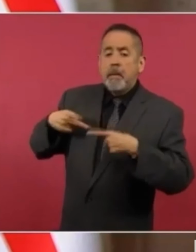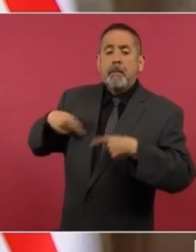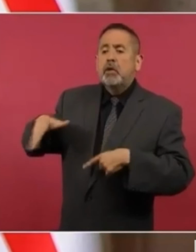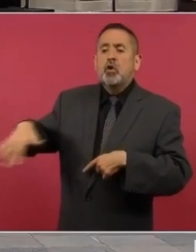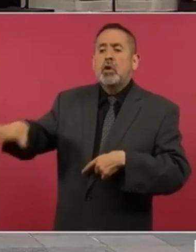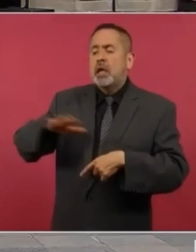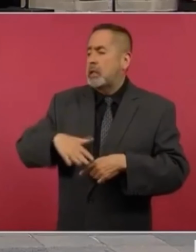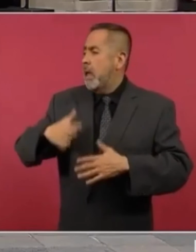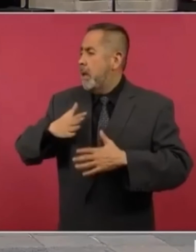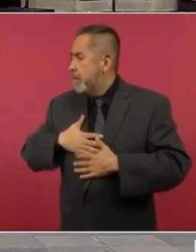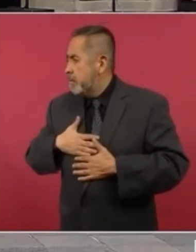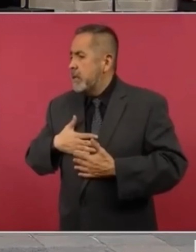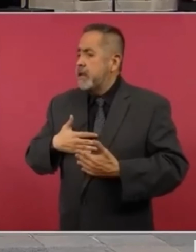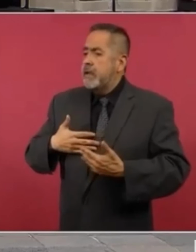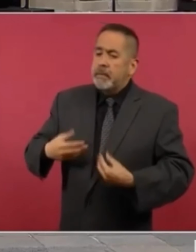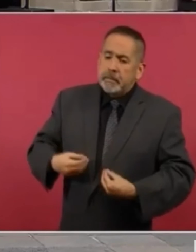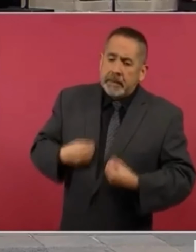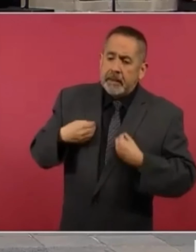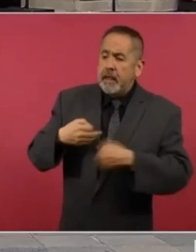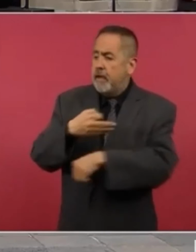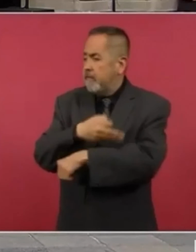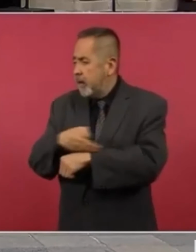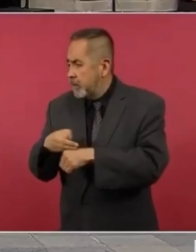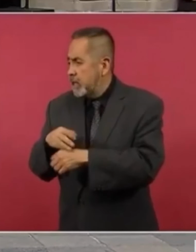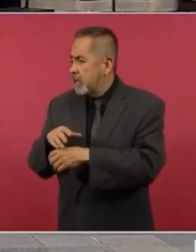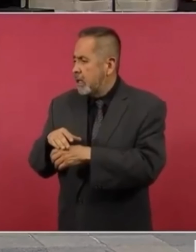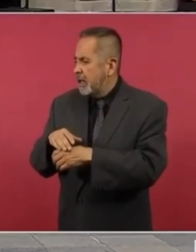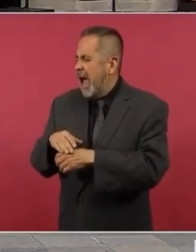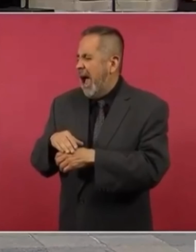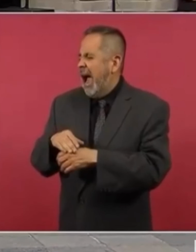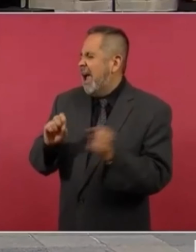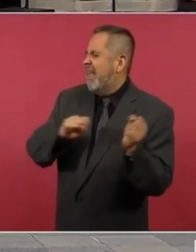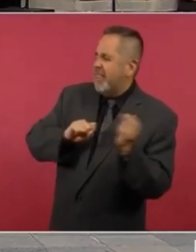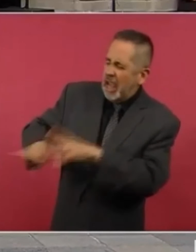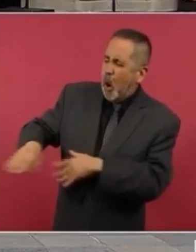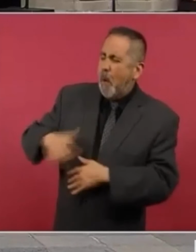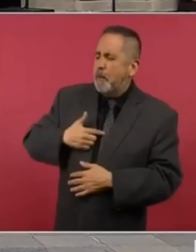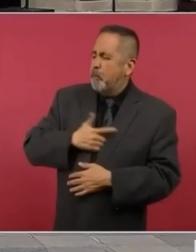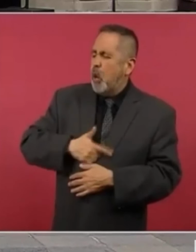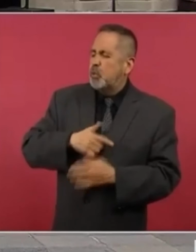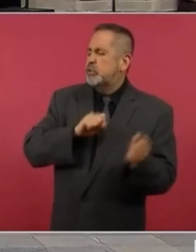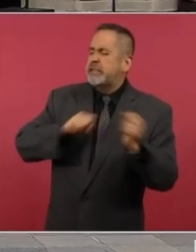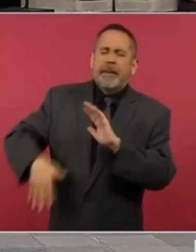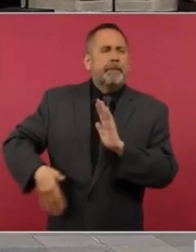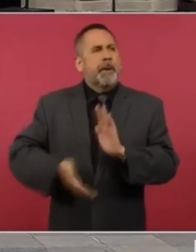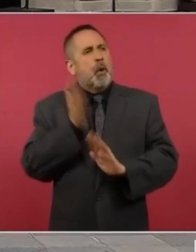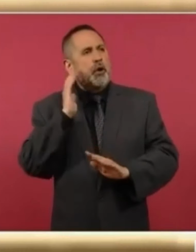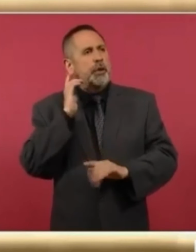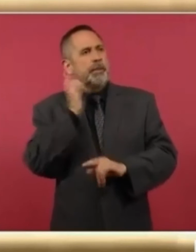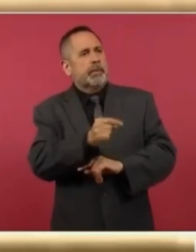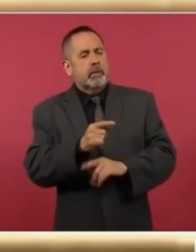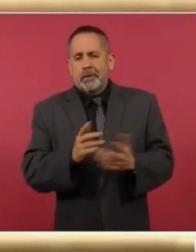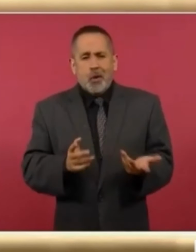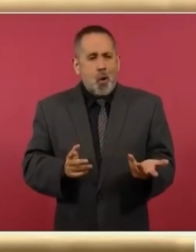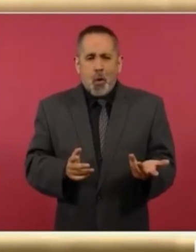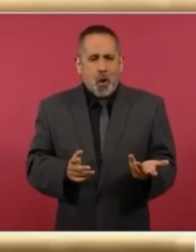sus pueblos, a sus familias, por gusto, lo hacen por necesidad.